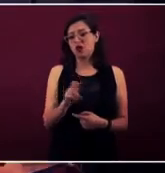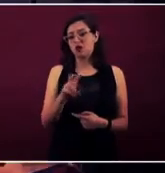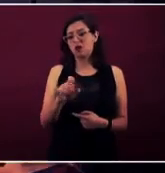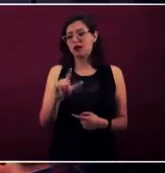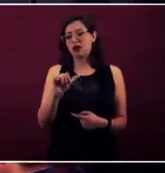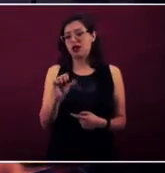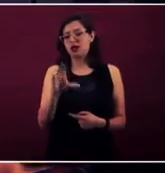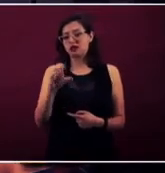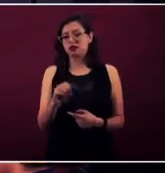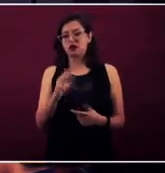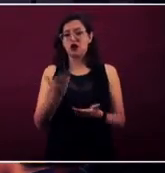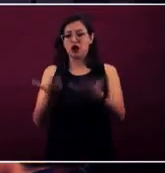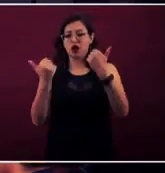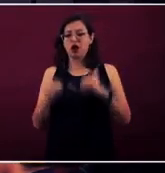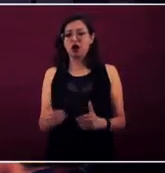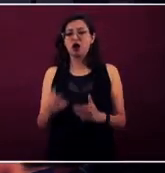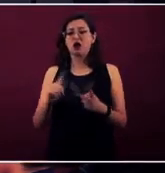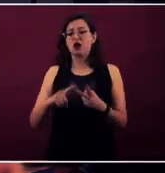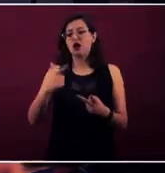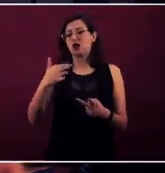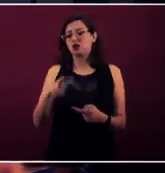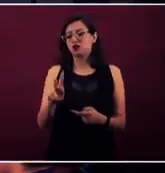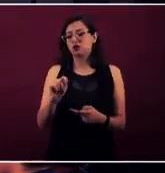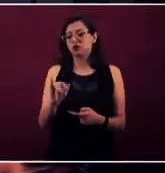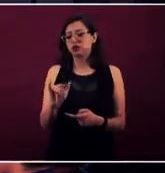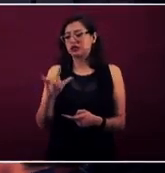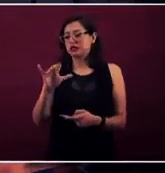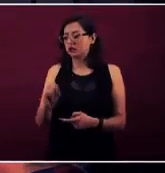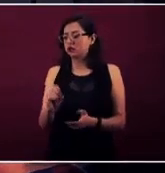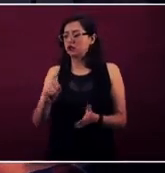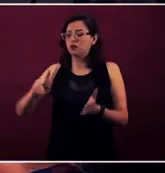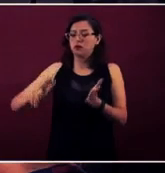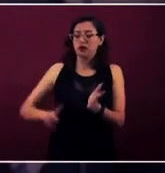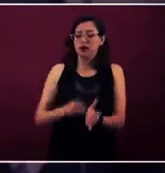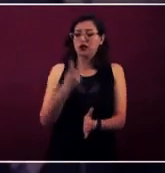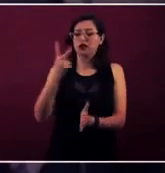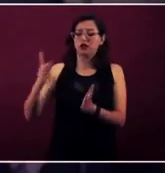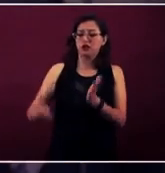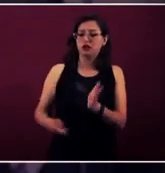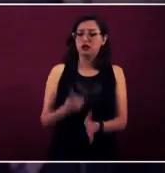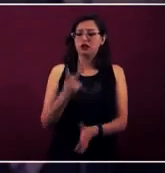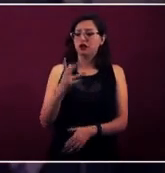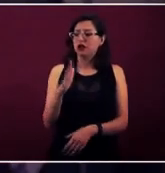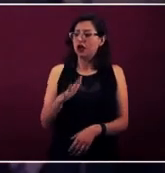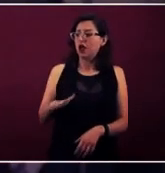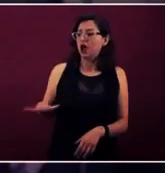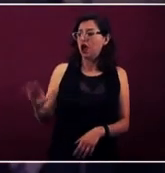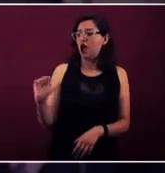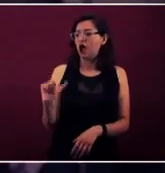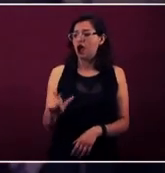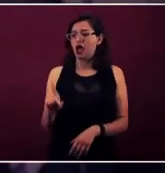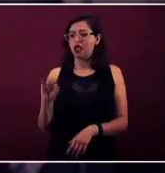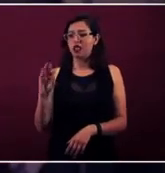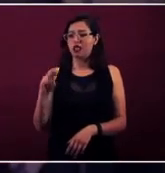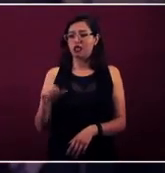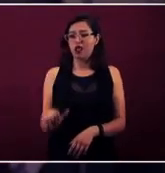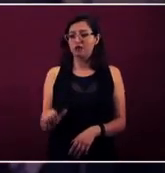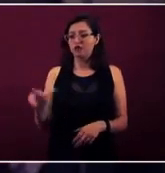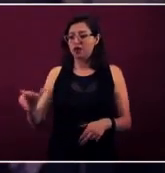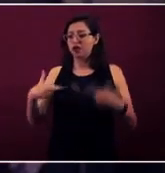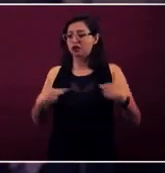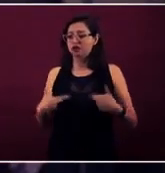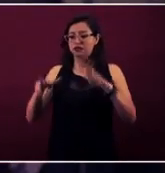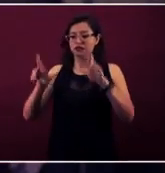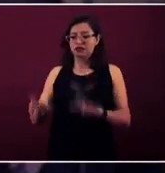y ahora con el gobierno de Rutilio Escandón, todos los representantes de Aldama terminan con